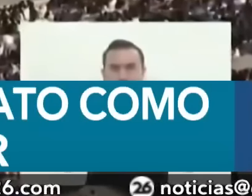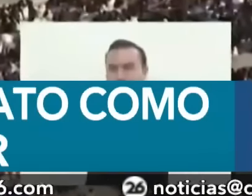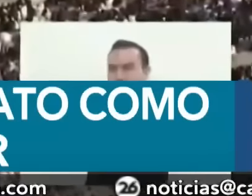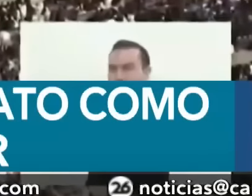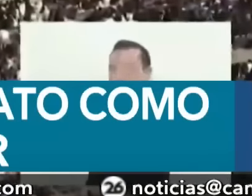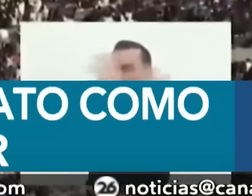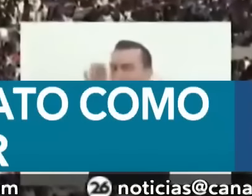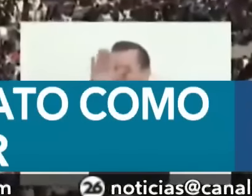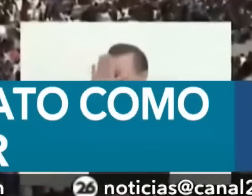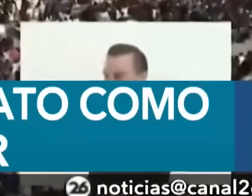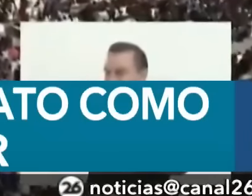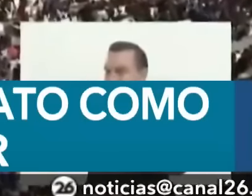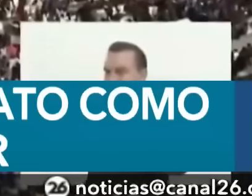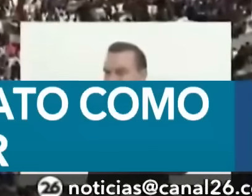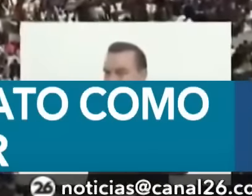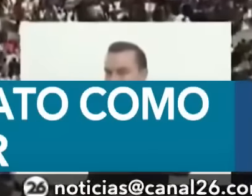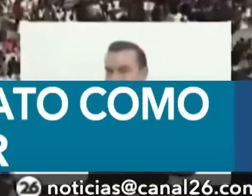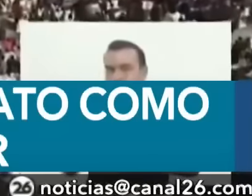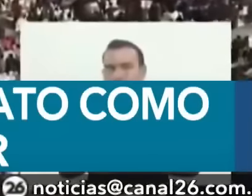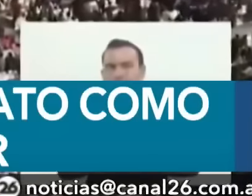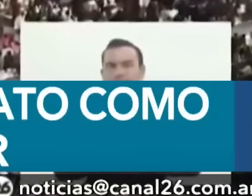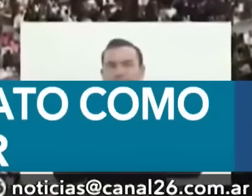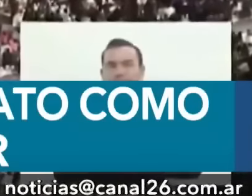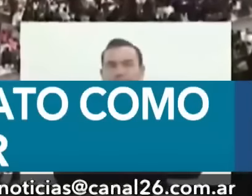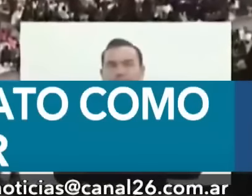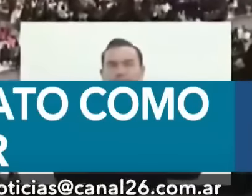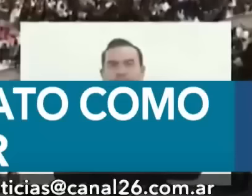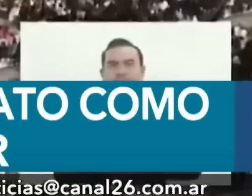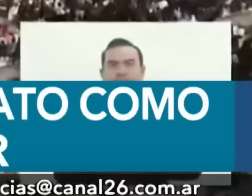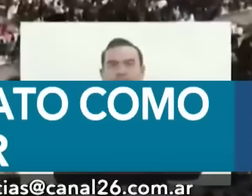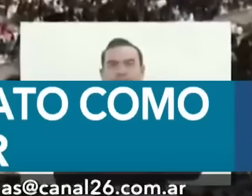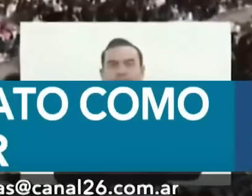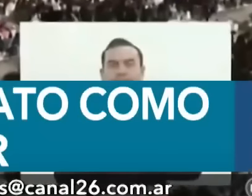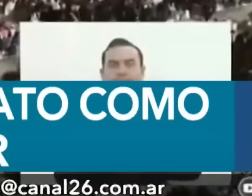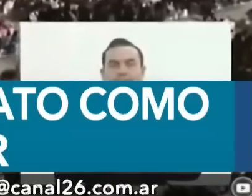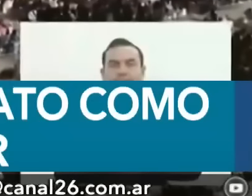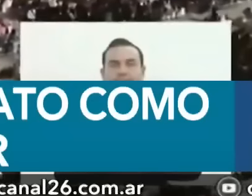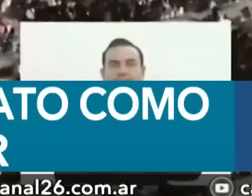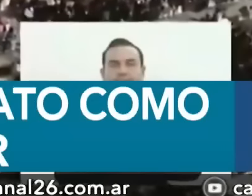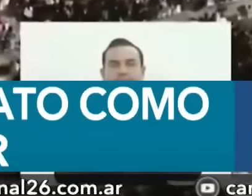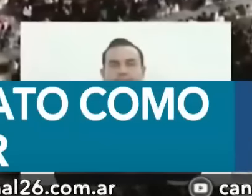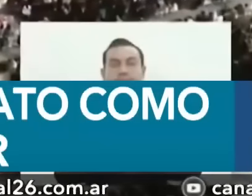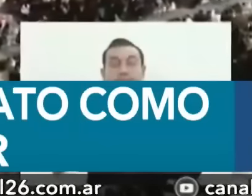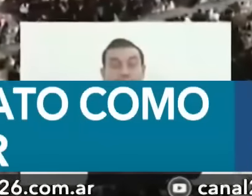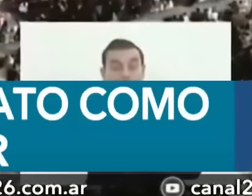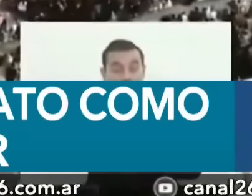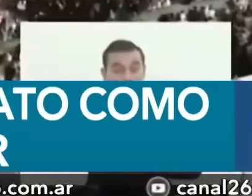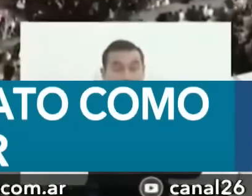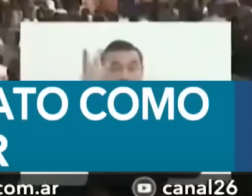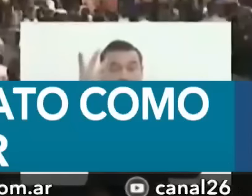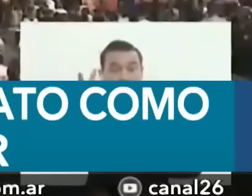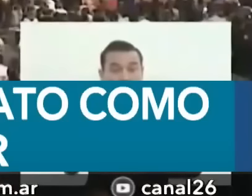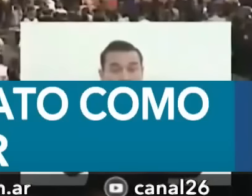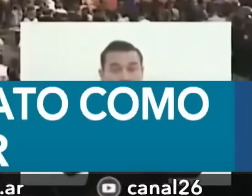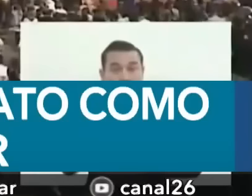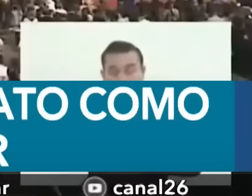a la garantía constitucional a la hora de llevar adelante un juicio por parte de quienes han sido hasta juzgados de manera